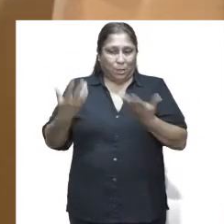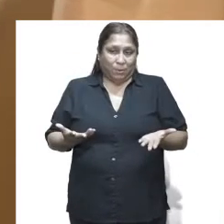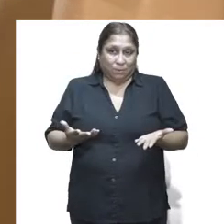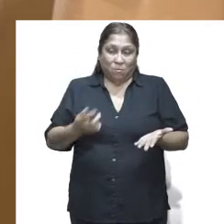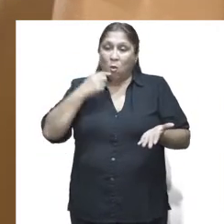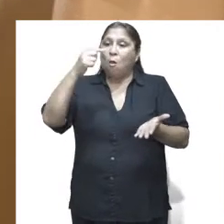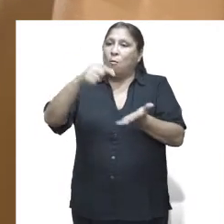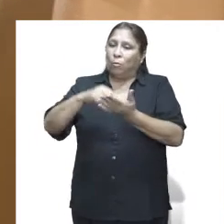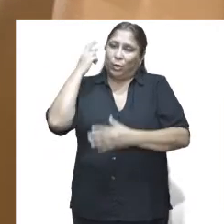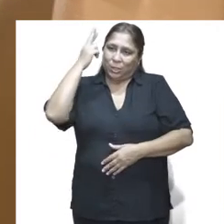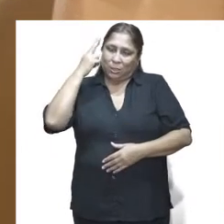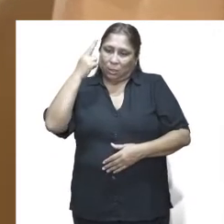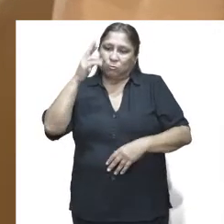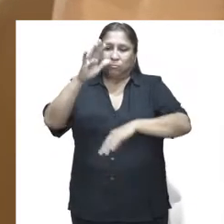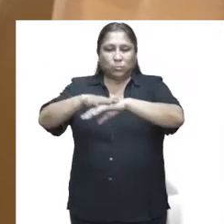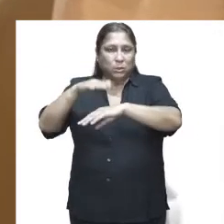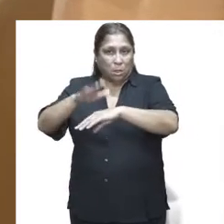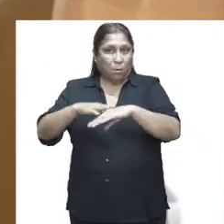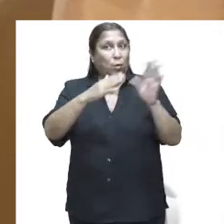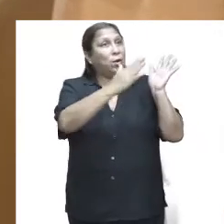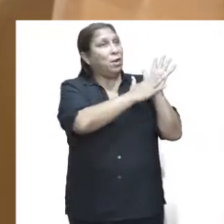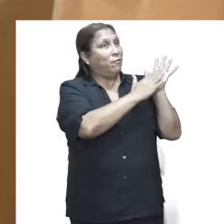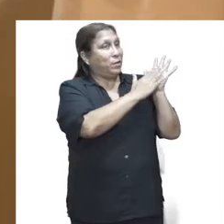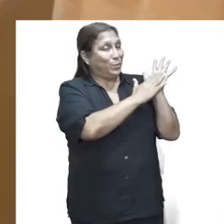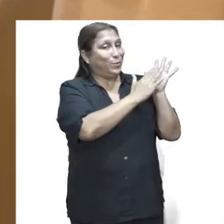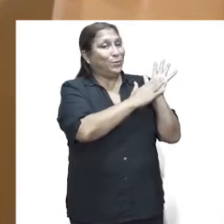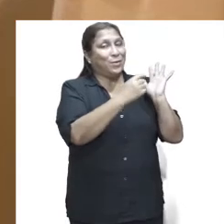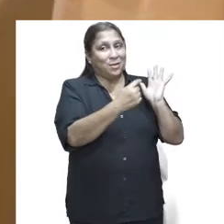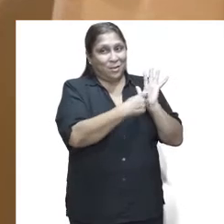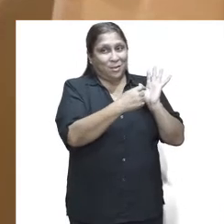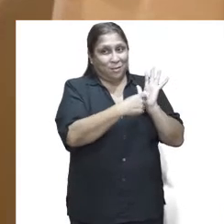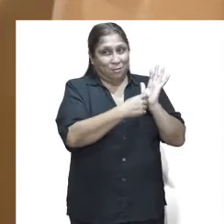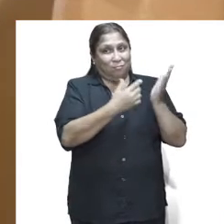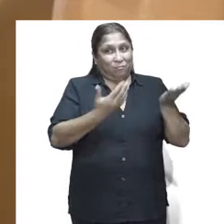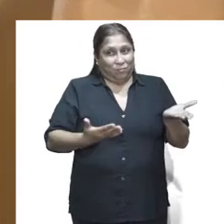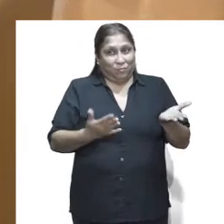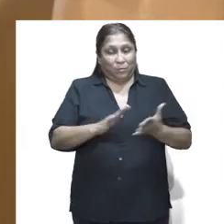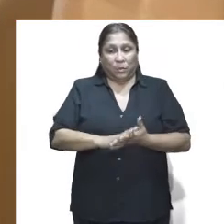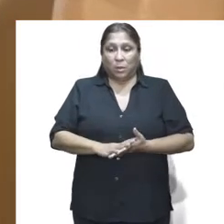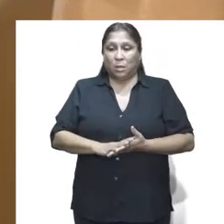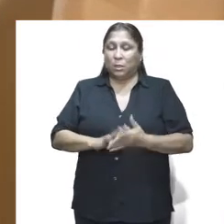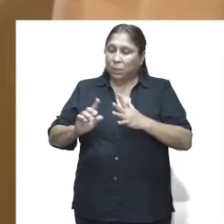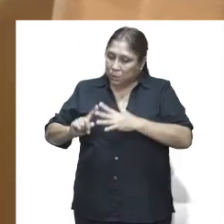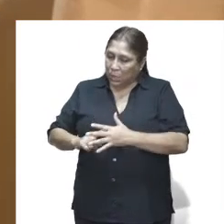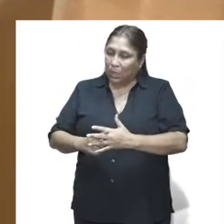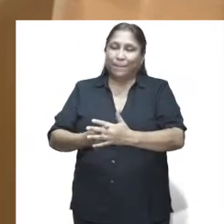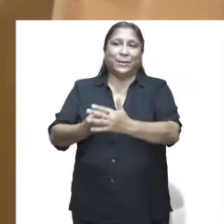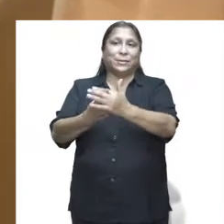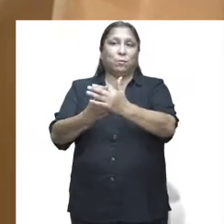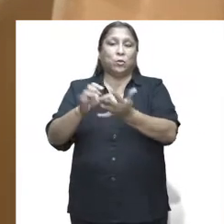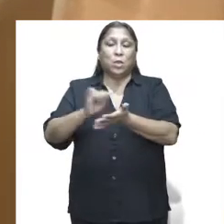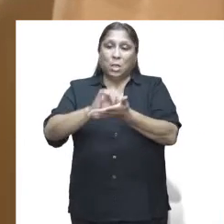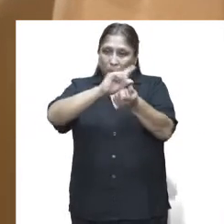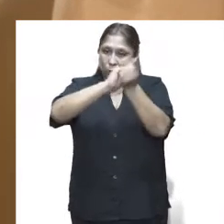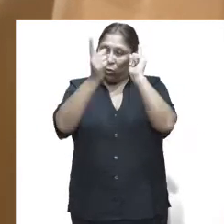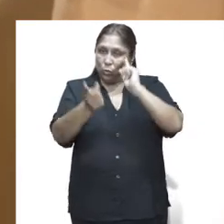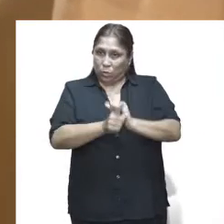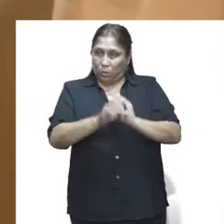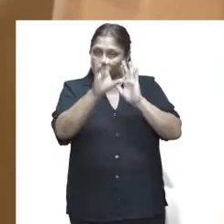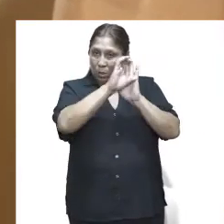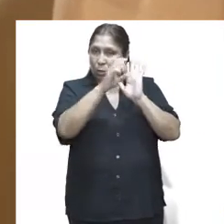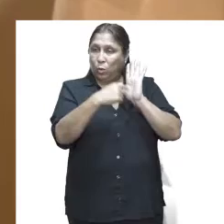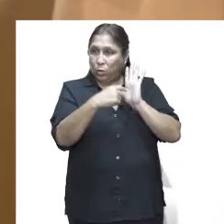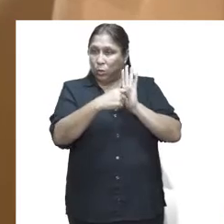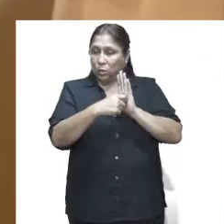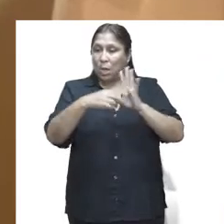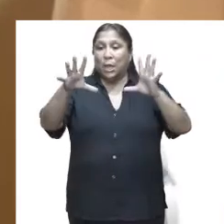es que es el llamado de la Defensoría del Pueblo desde, como bien te decía, desde un inicio, que se dio las modificaciones al Código de Reconocimiento de la